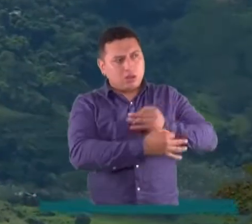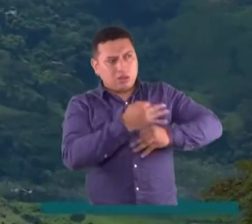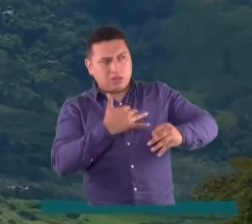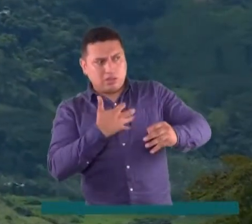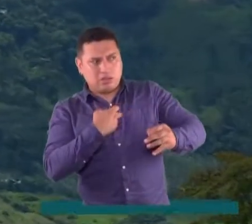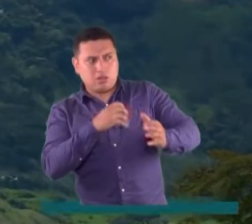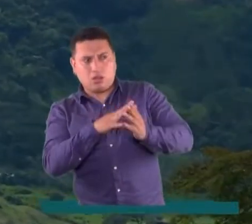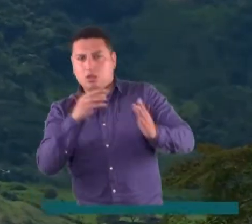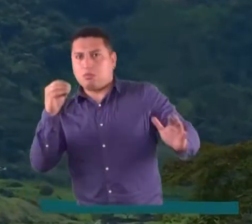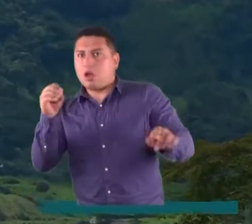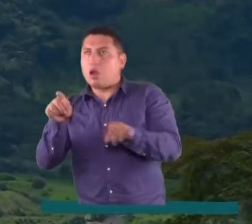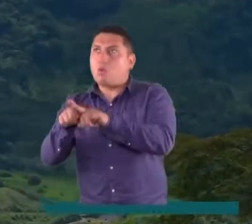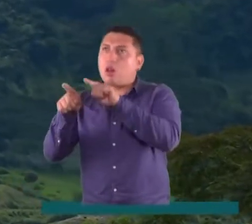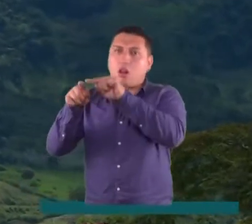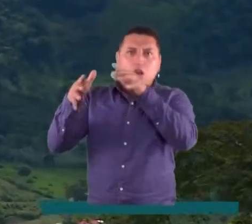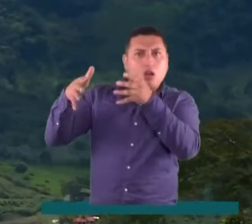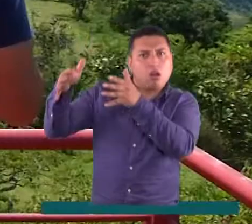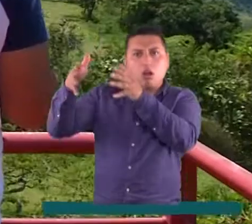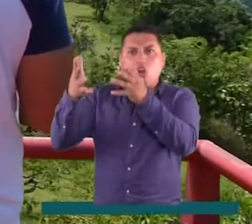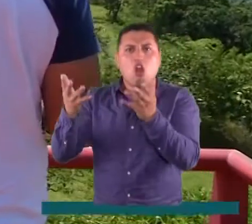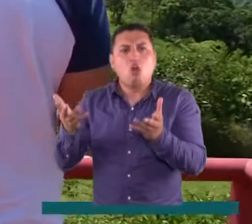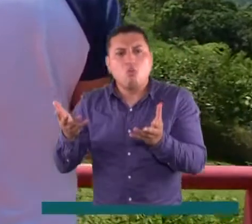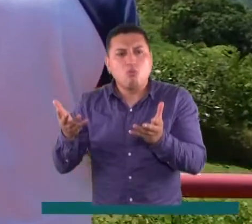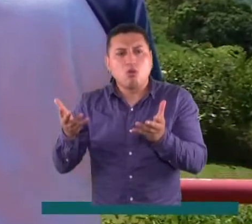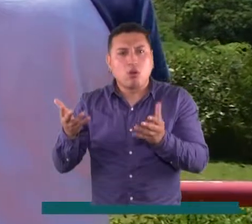esta población.